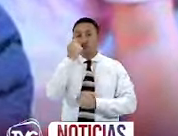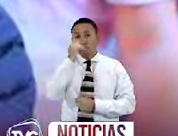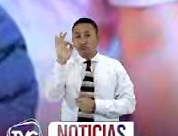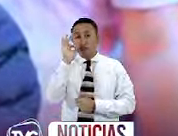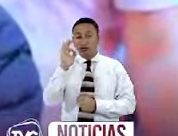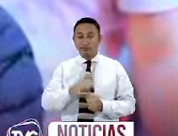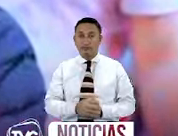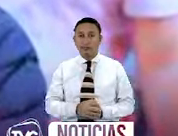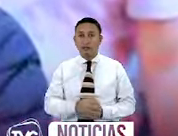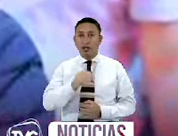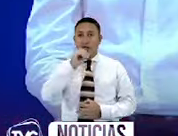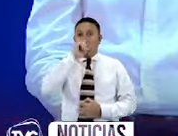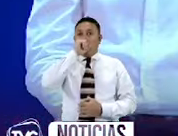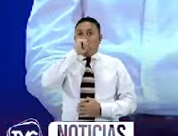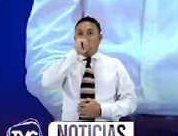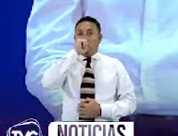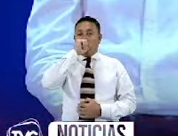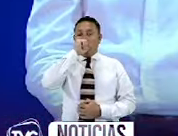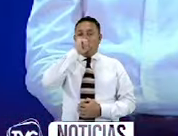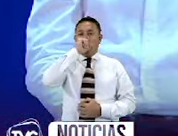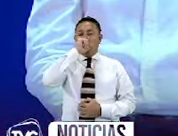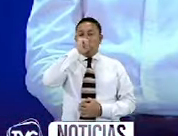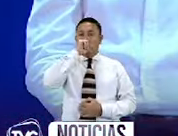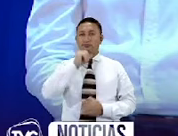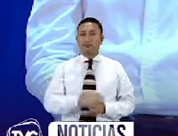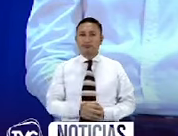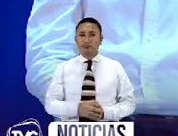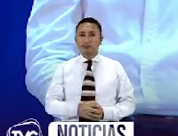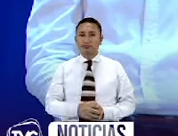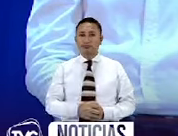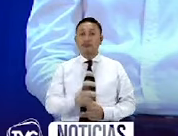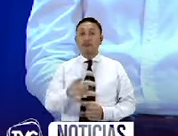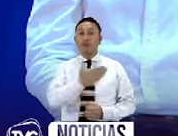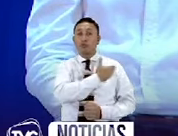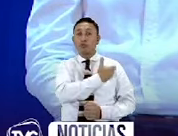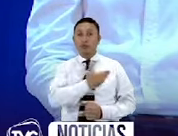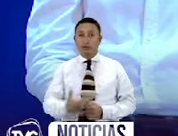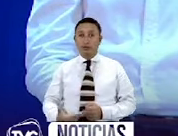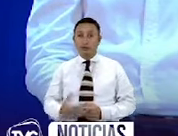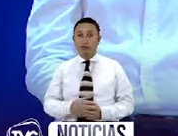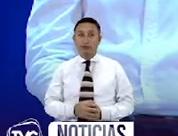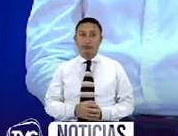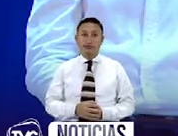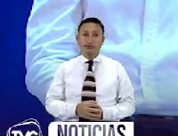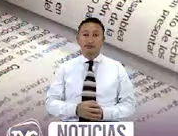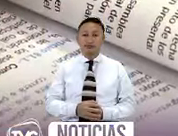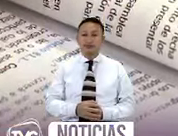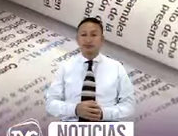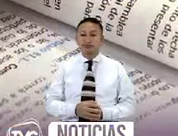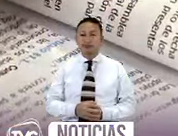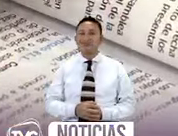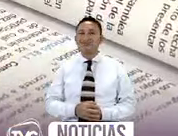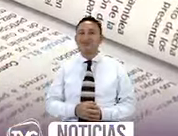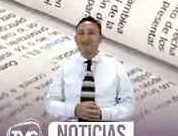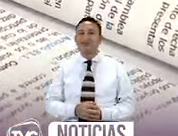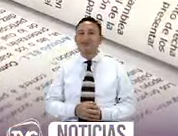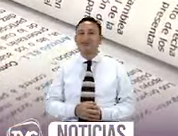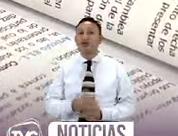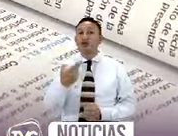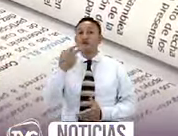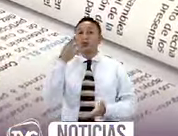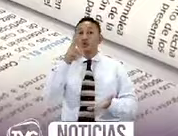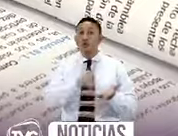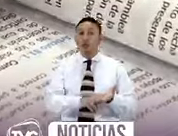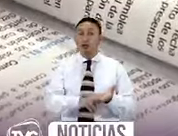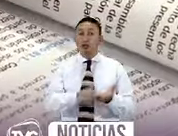organizado. Para cumplir el mandato popular, el presidente de la República sugirió duplicar las sanciones en el proyecto